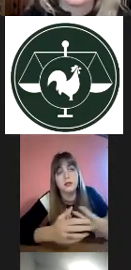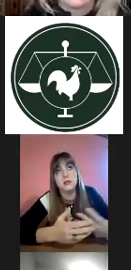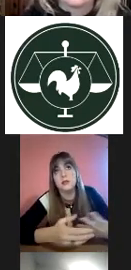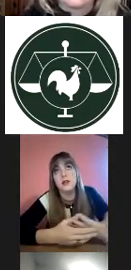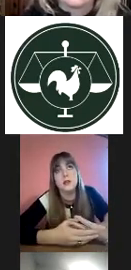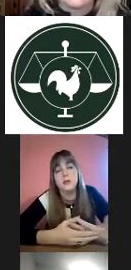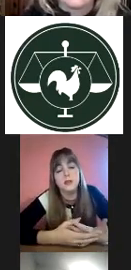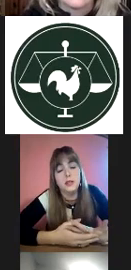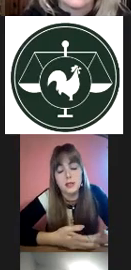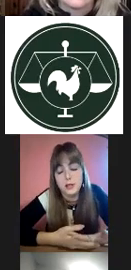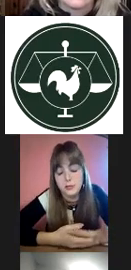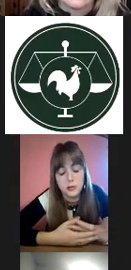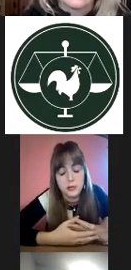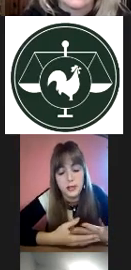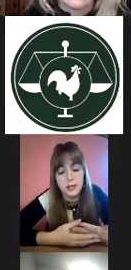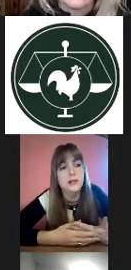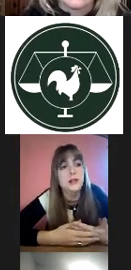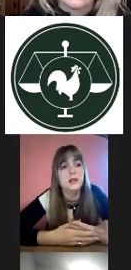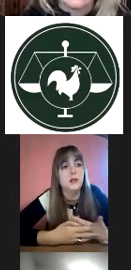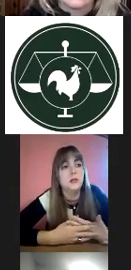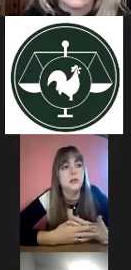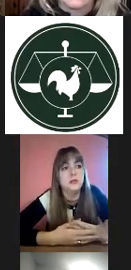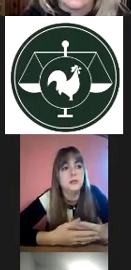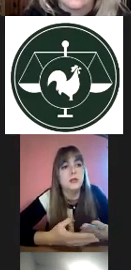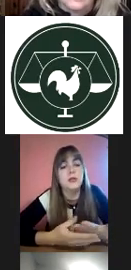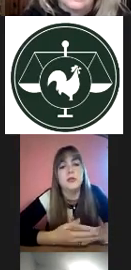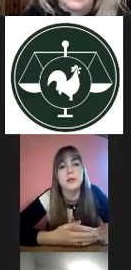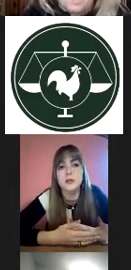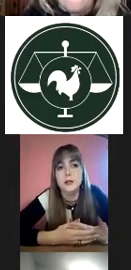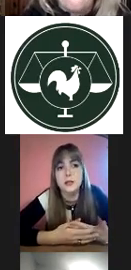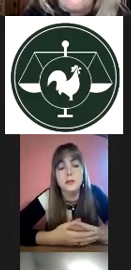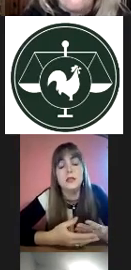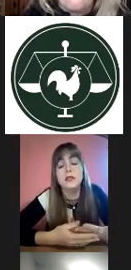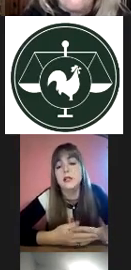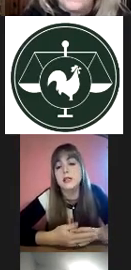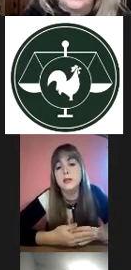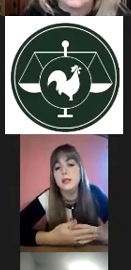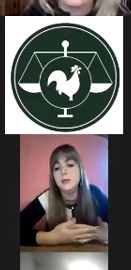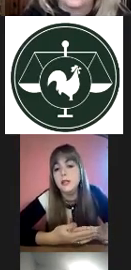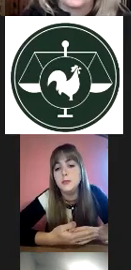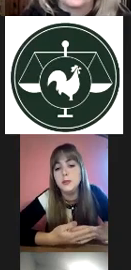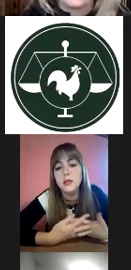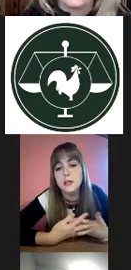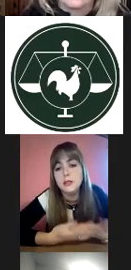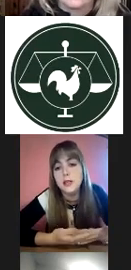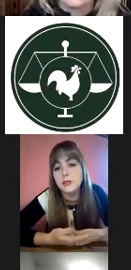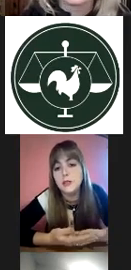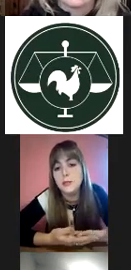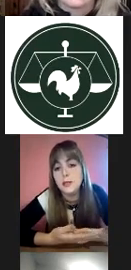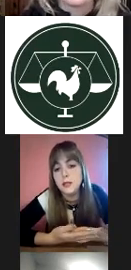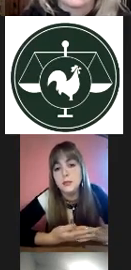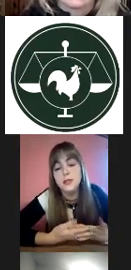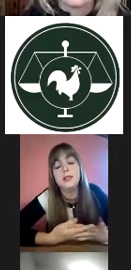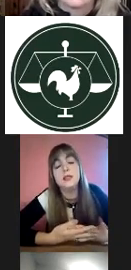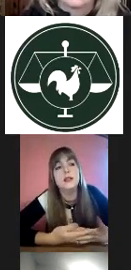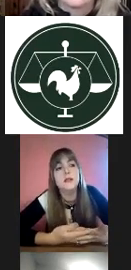acostumbrado, primero tendrían que salir con correa, ¿no? Como corresponde, básicamente, con la chapita mínimo, ni siquiera con